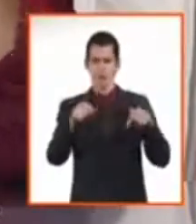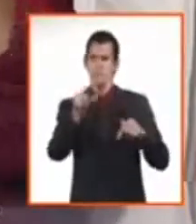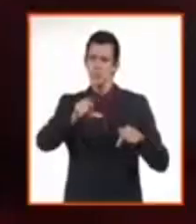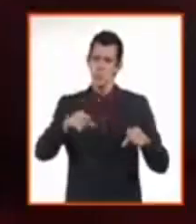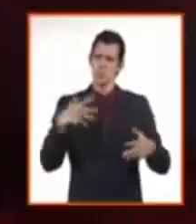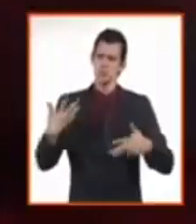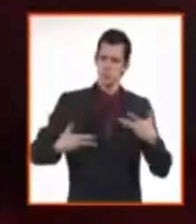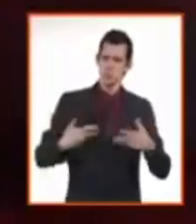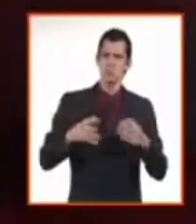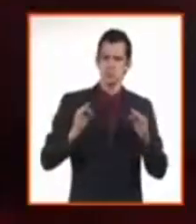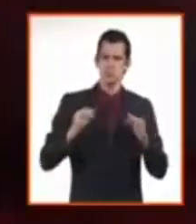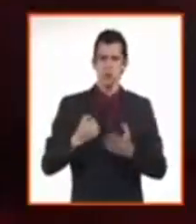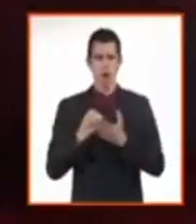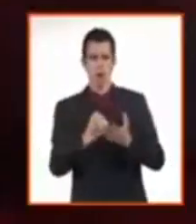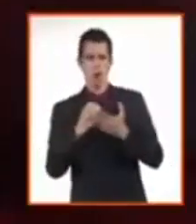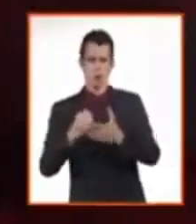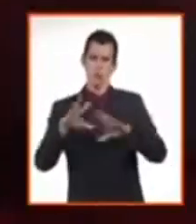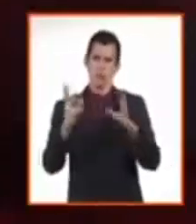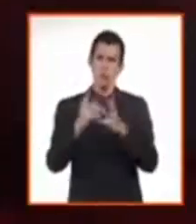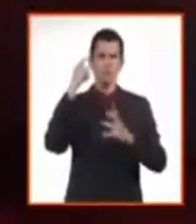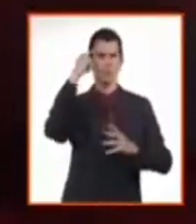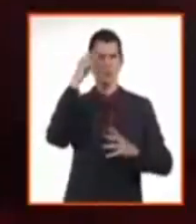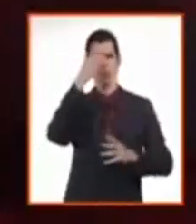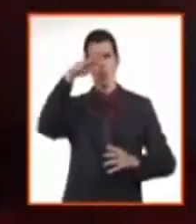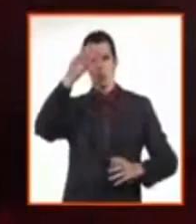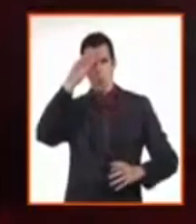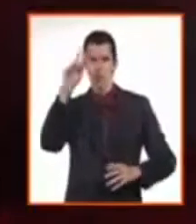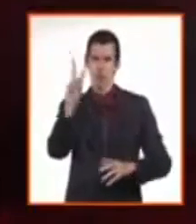no podemos ser abierto preparado